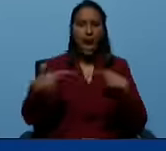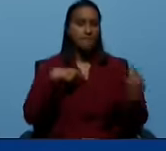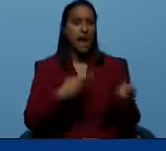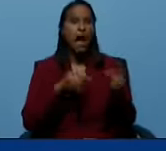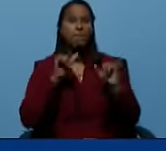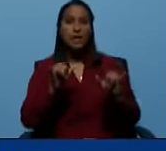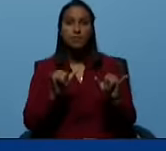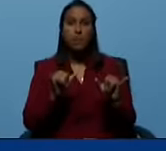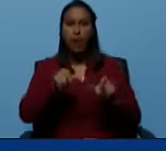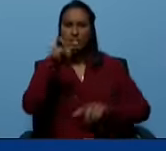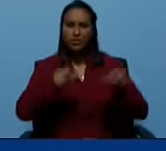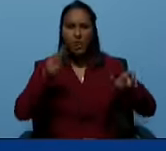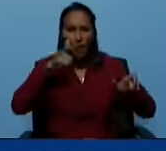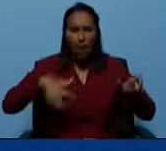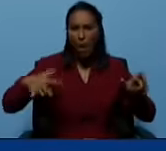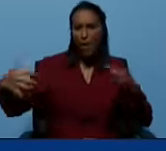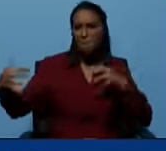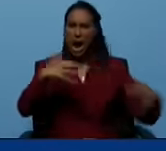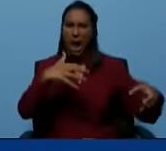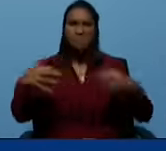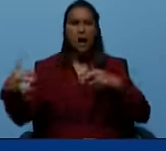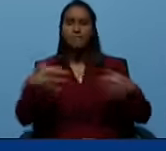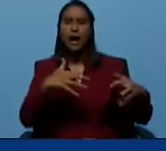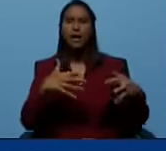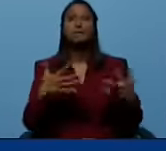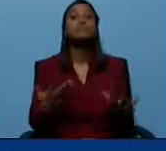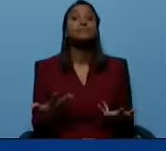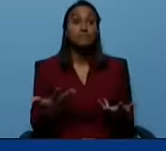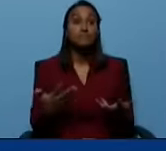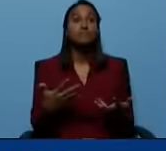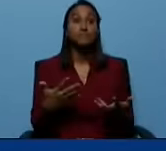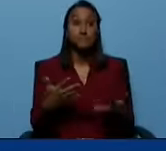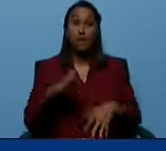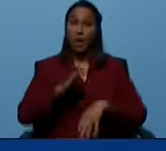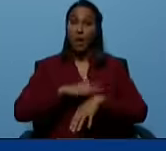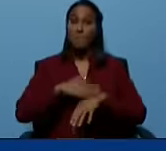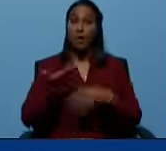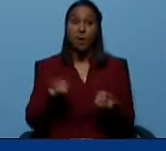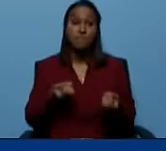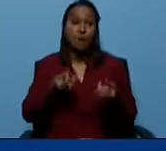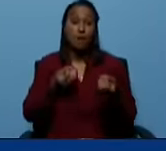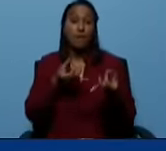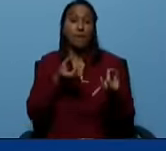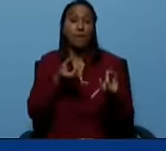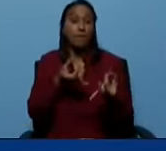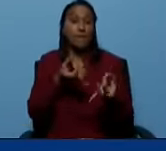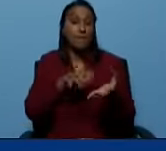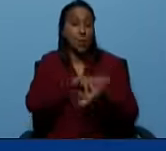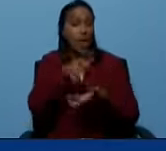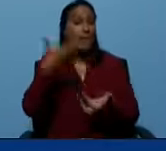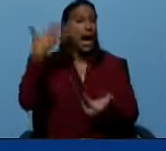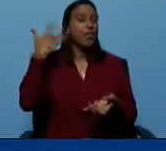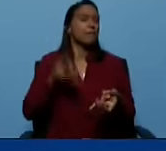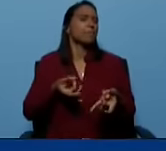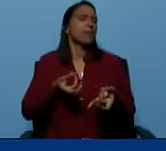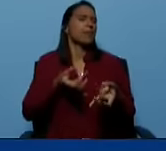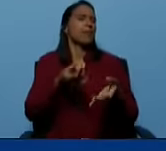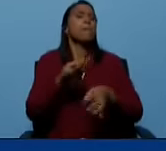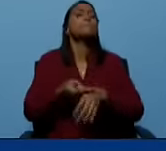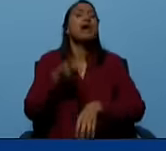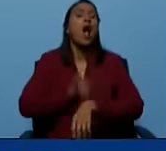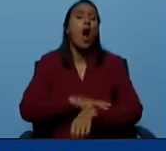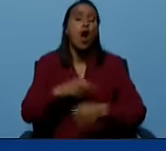el 80% del territorio. Los ataques criminales de ahora tocaron el 20% nada más, pero fueron más criminales,